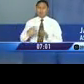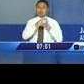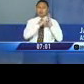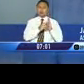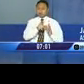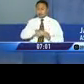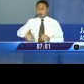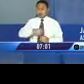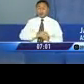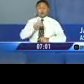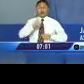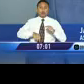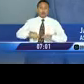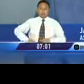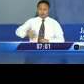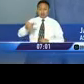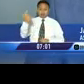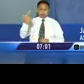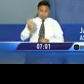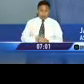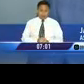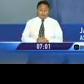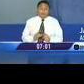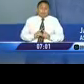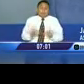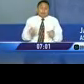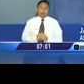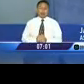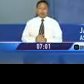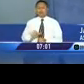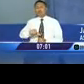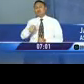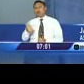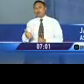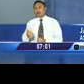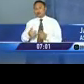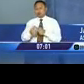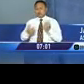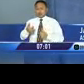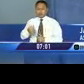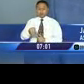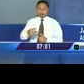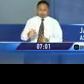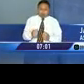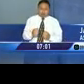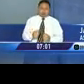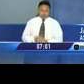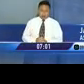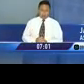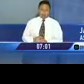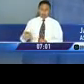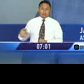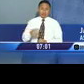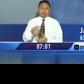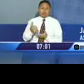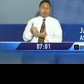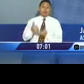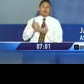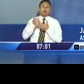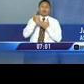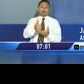permitir utilizar armas de fuego letales, pero sí, por ejemplo, los phaser o otro tipo de armamento menos letal, que lo que puede hacer es ayudar